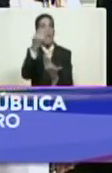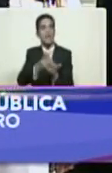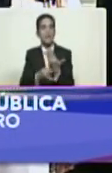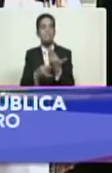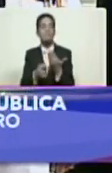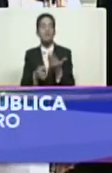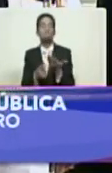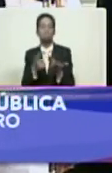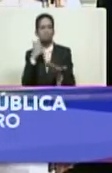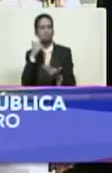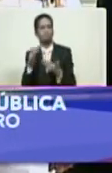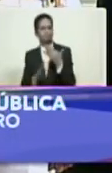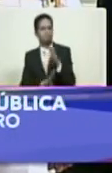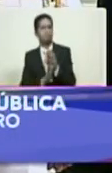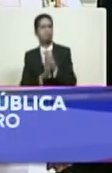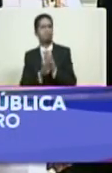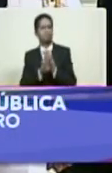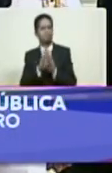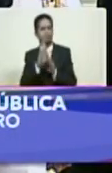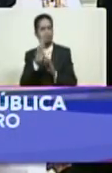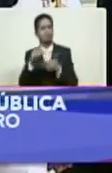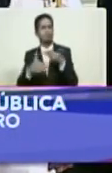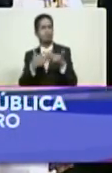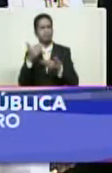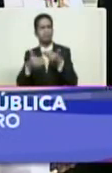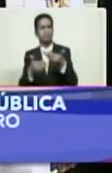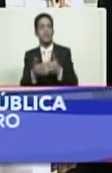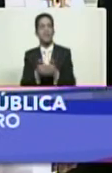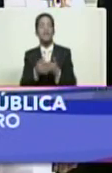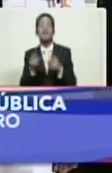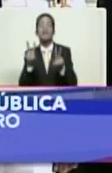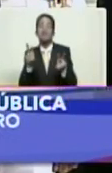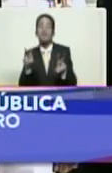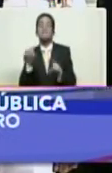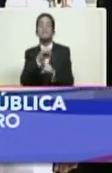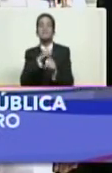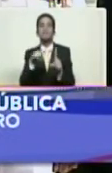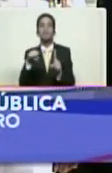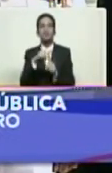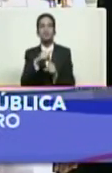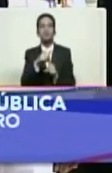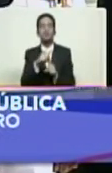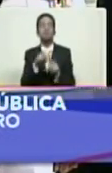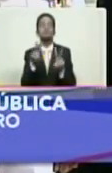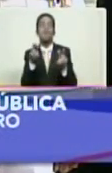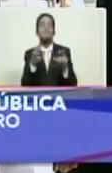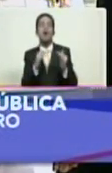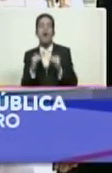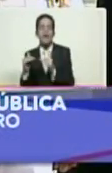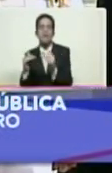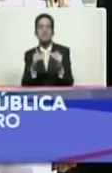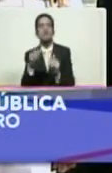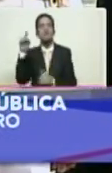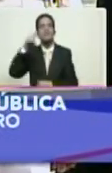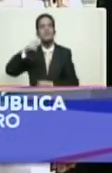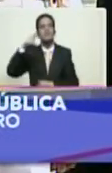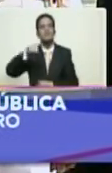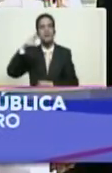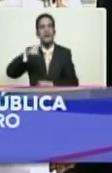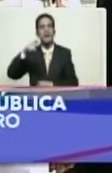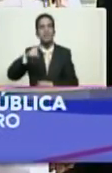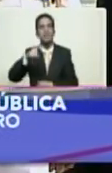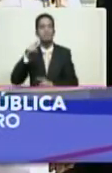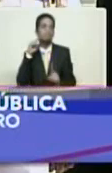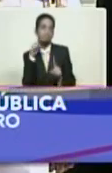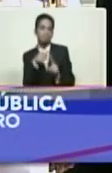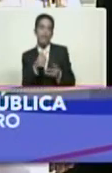van cabalgando en la realidad nueva de nuevos equilibrios necesarios para la